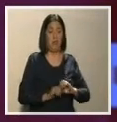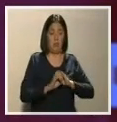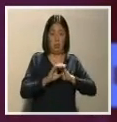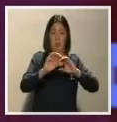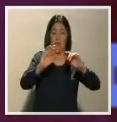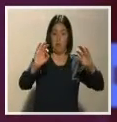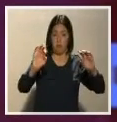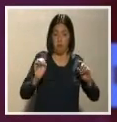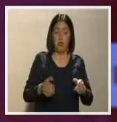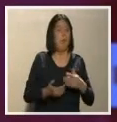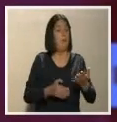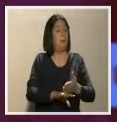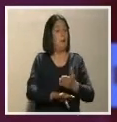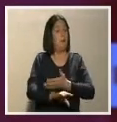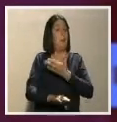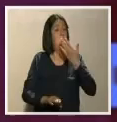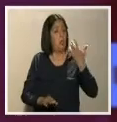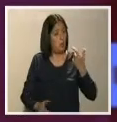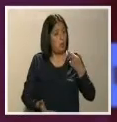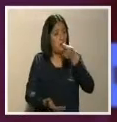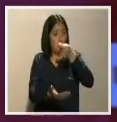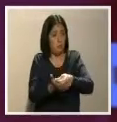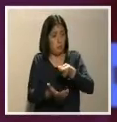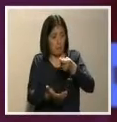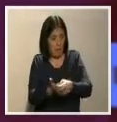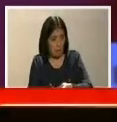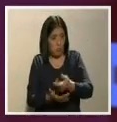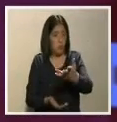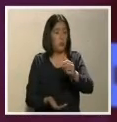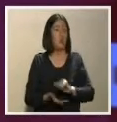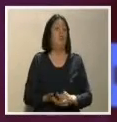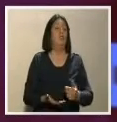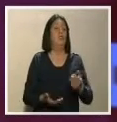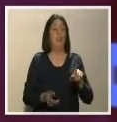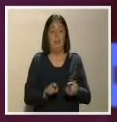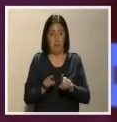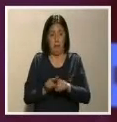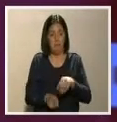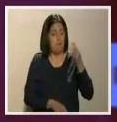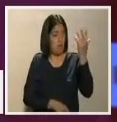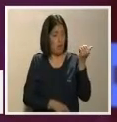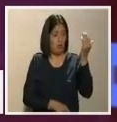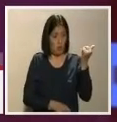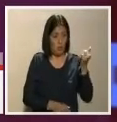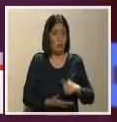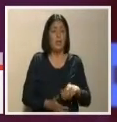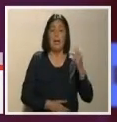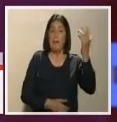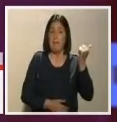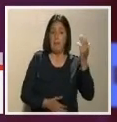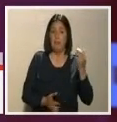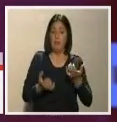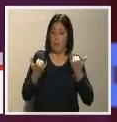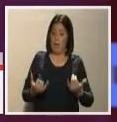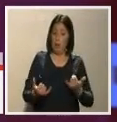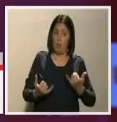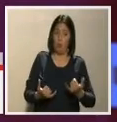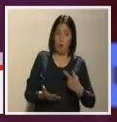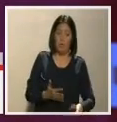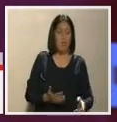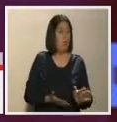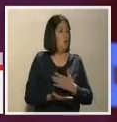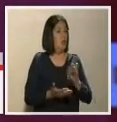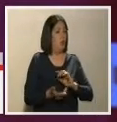una mejora de sus remuneraciones y de sus pensiones. Las pensiones que hay hoy no